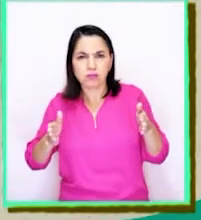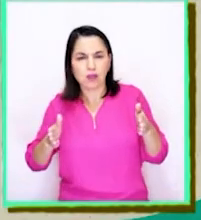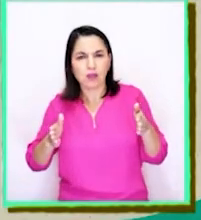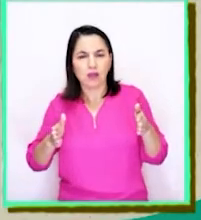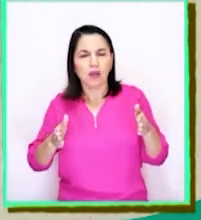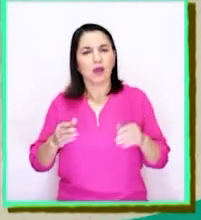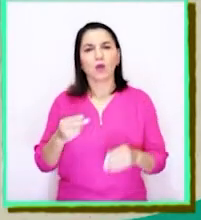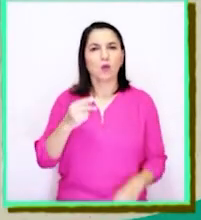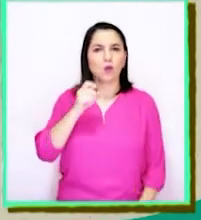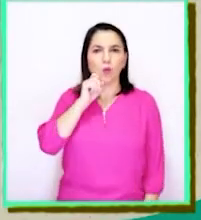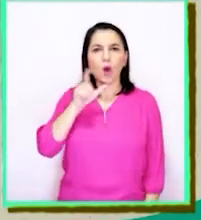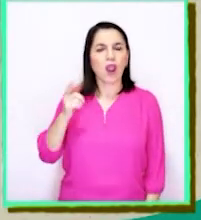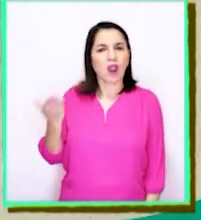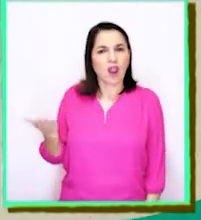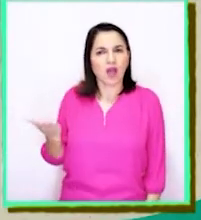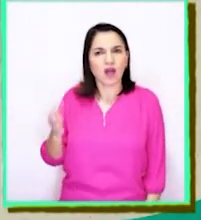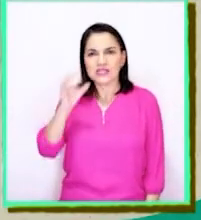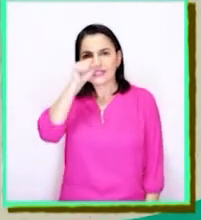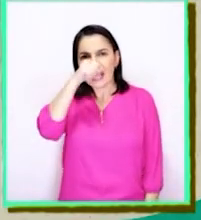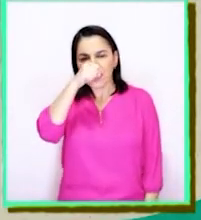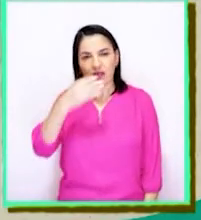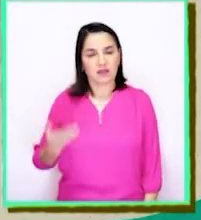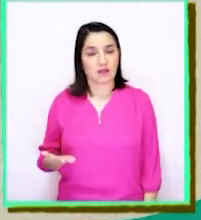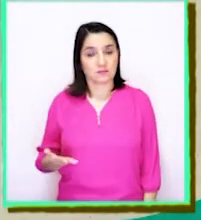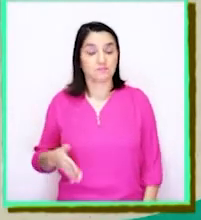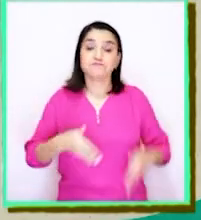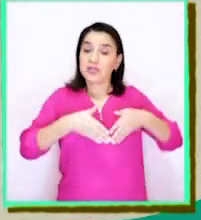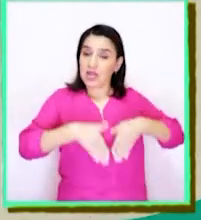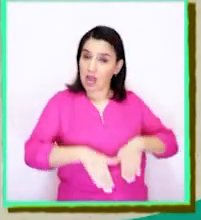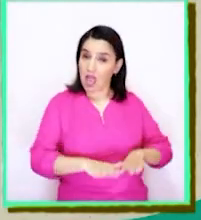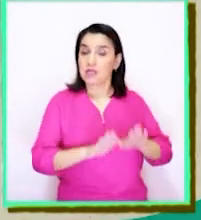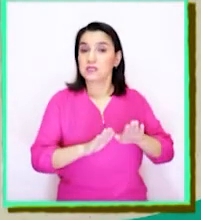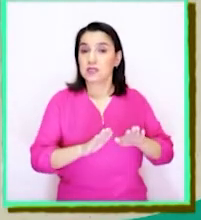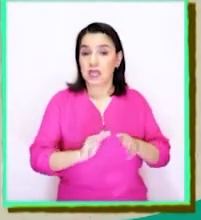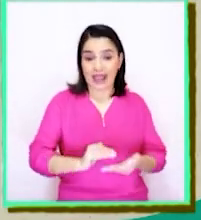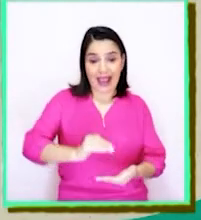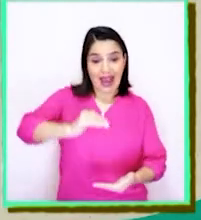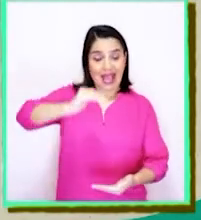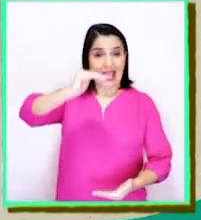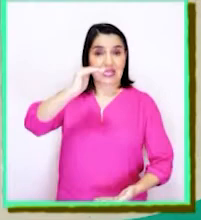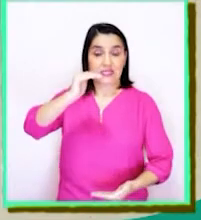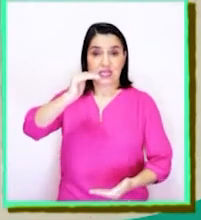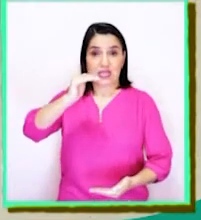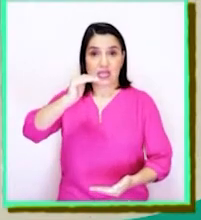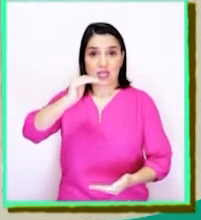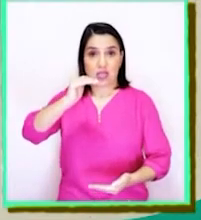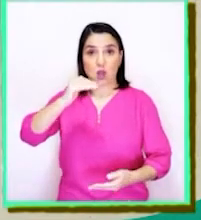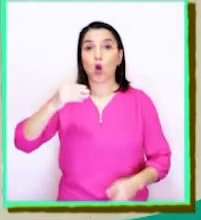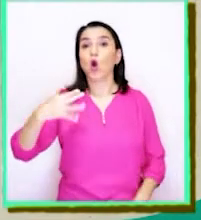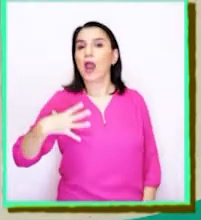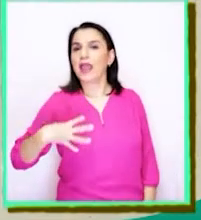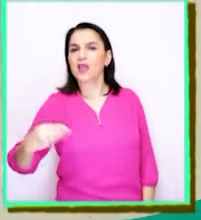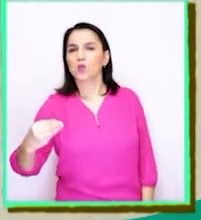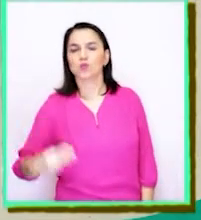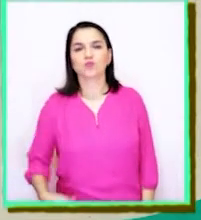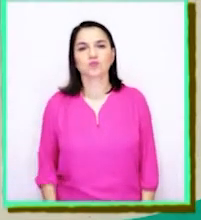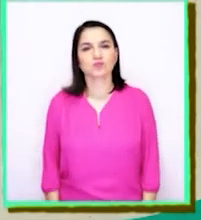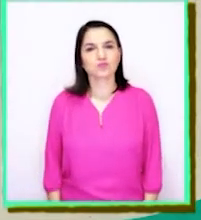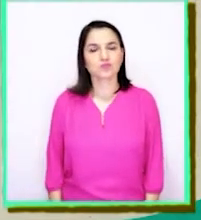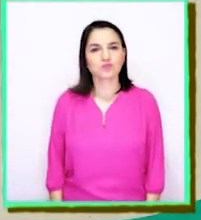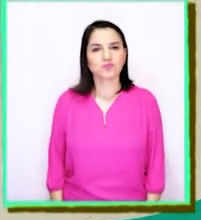vida está esta cerdita? ¿Nacen? ¿Crecen? ¿O se reproducen?